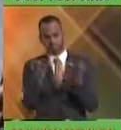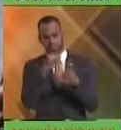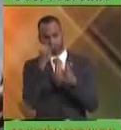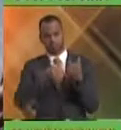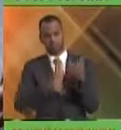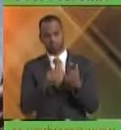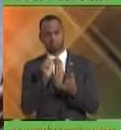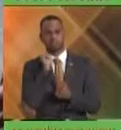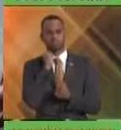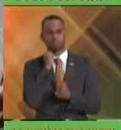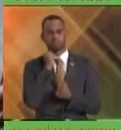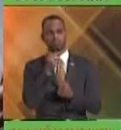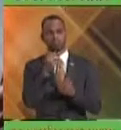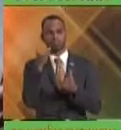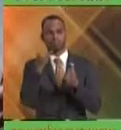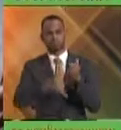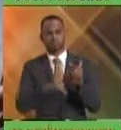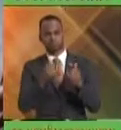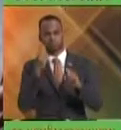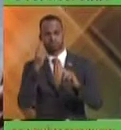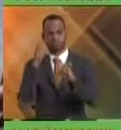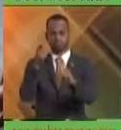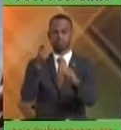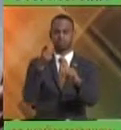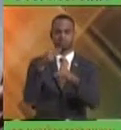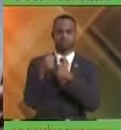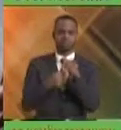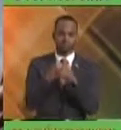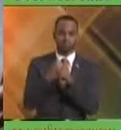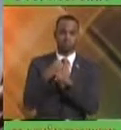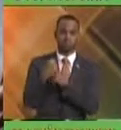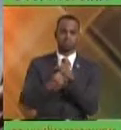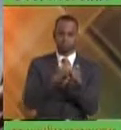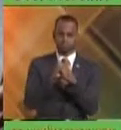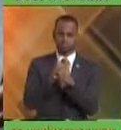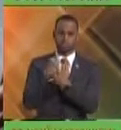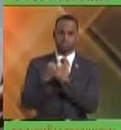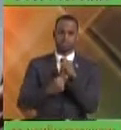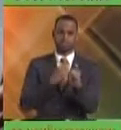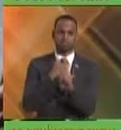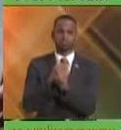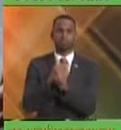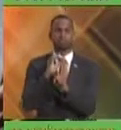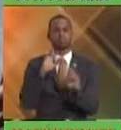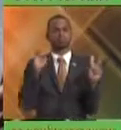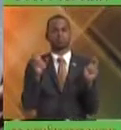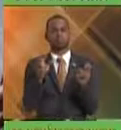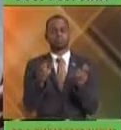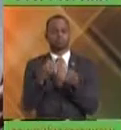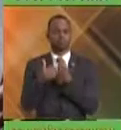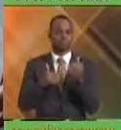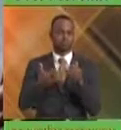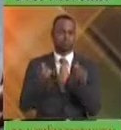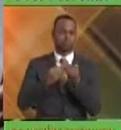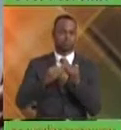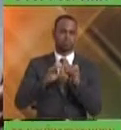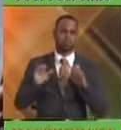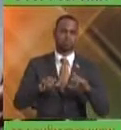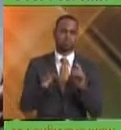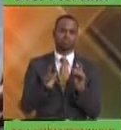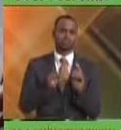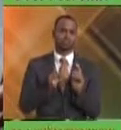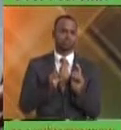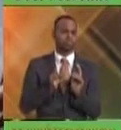agosto cerramos la intención es hacerlo anual una manera de simplificar el proceso y hacerlo más eficiente